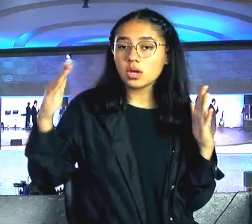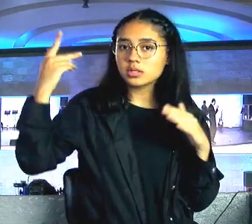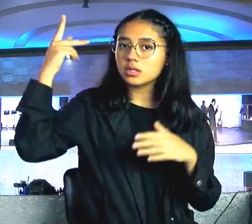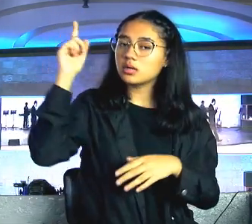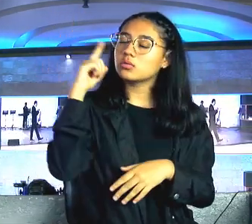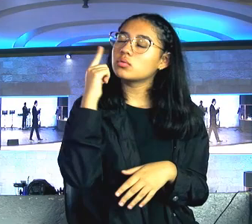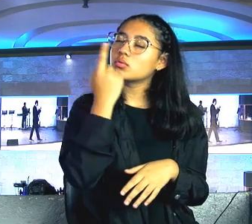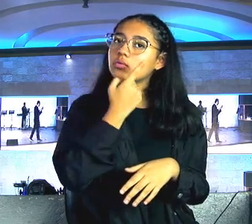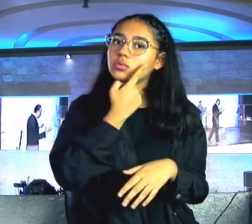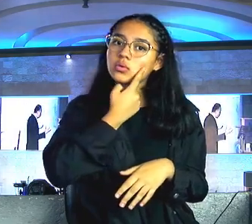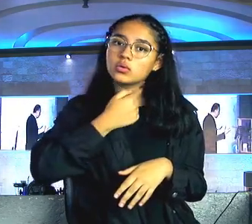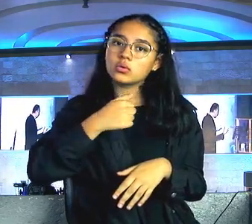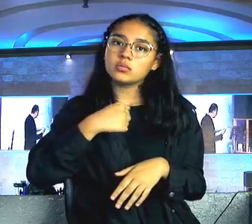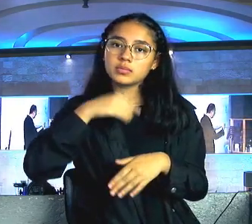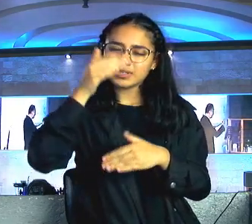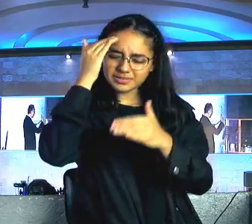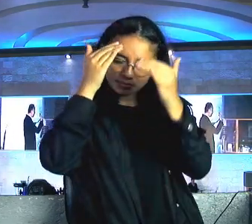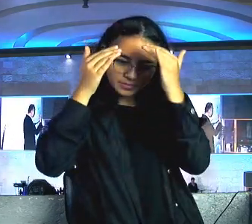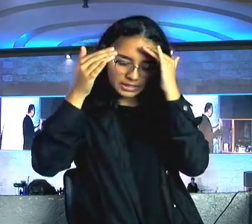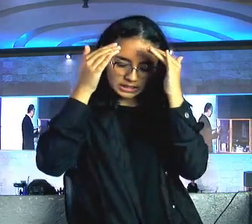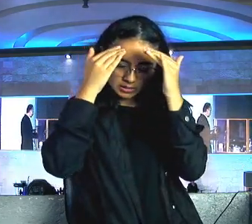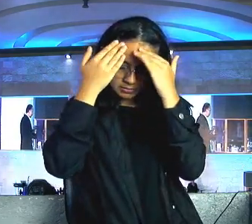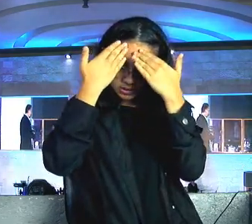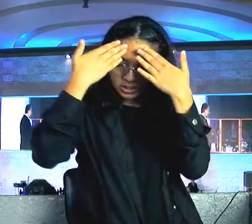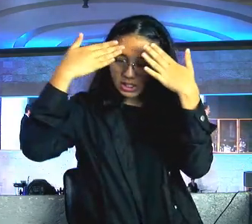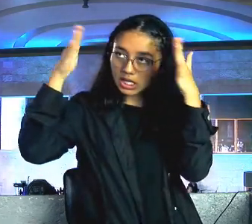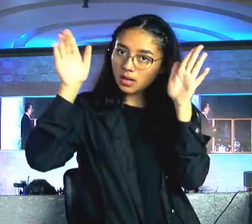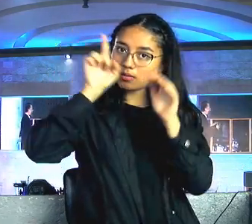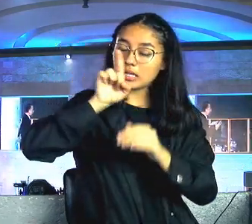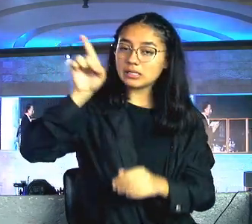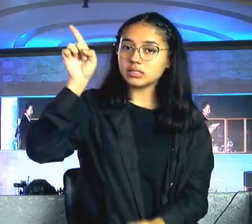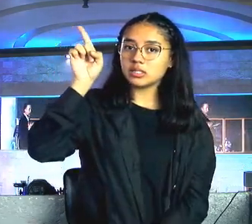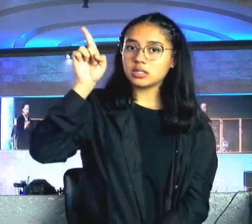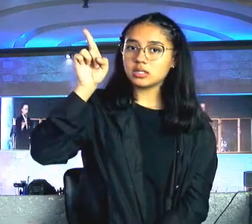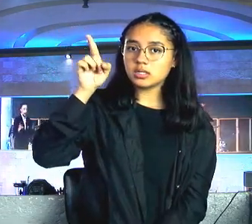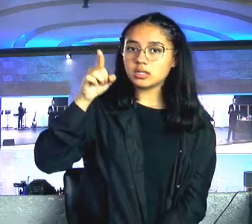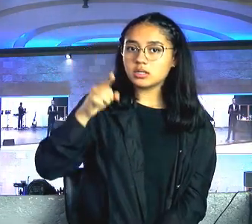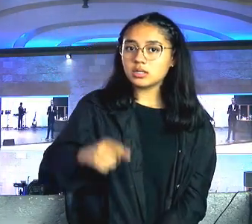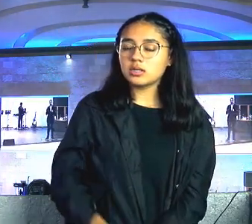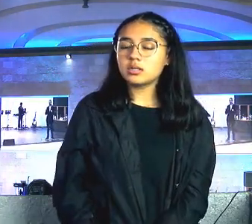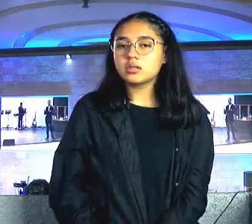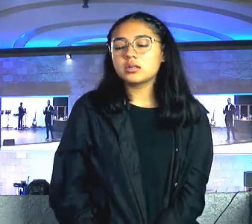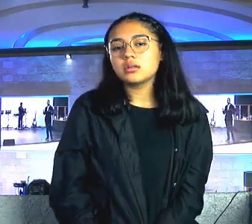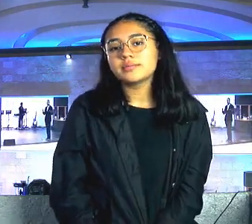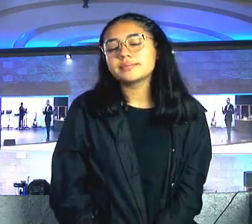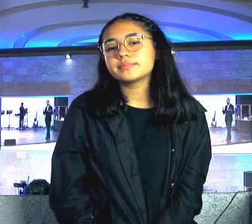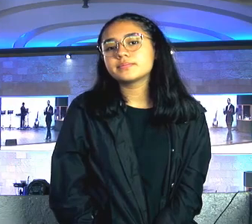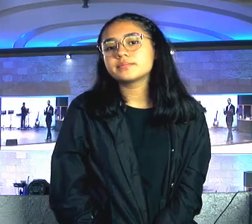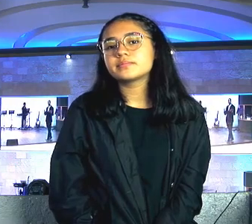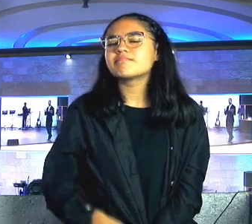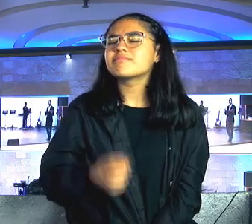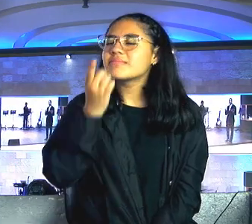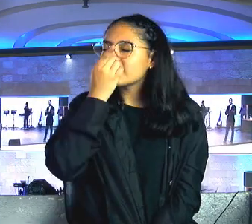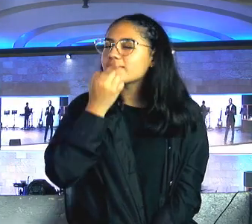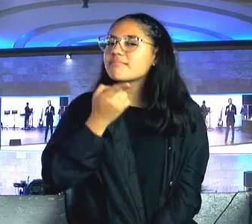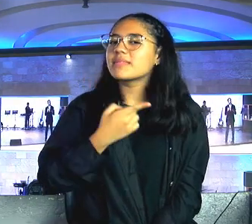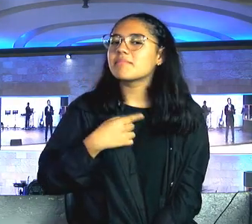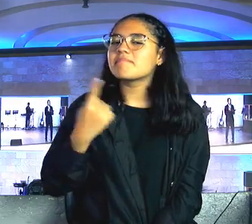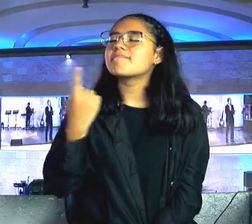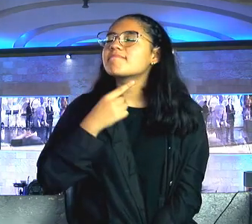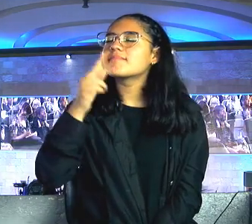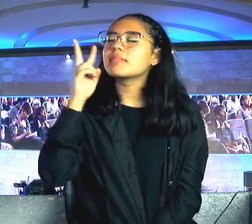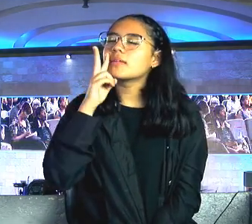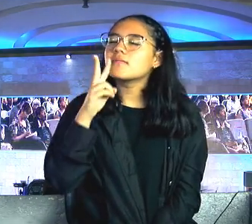pensamientos quedan desnudos ante ti, mis intenciones se abren ante tu presencia, dime qué ves en mí.